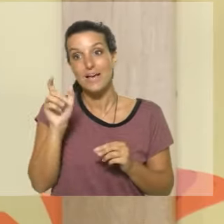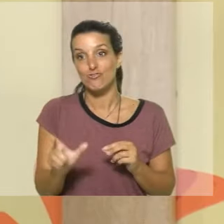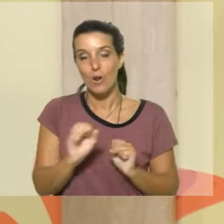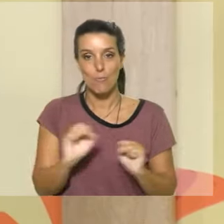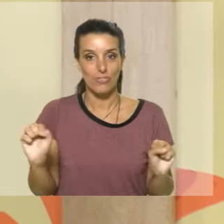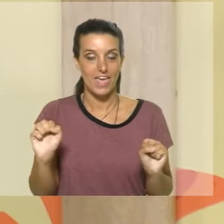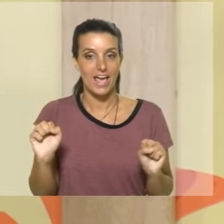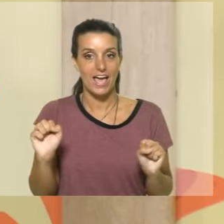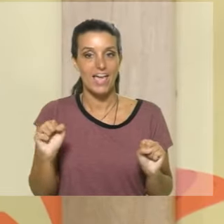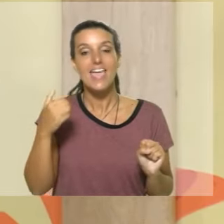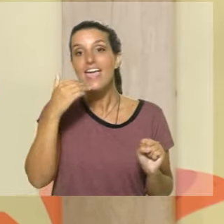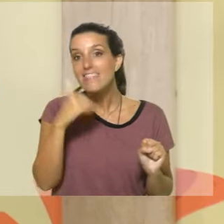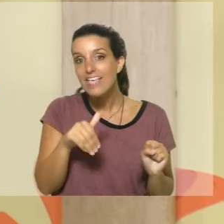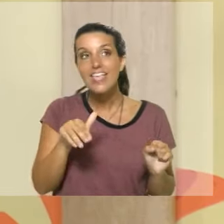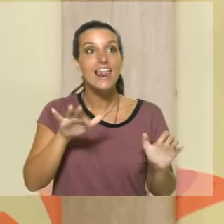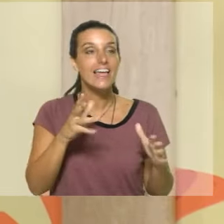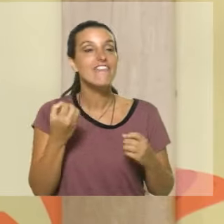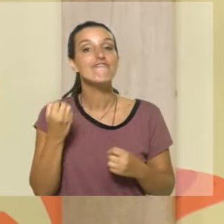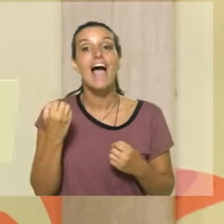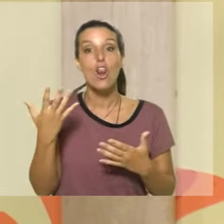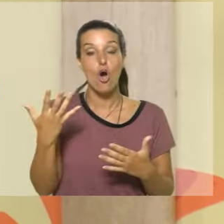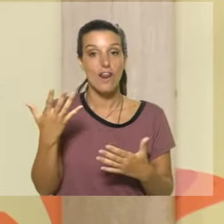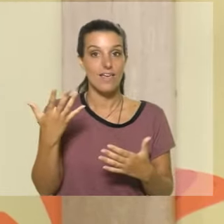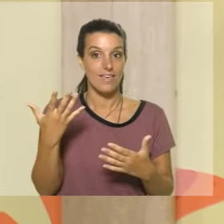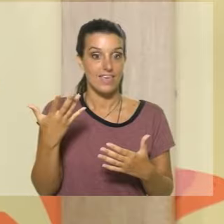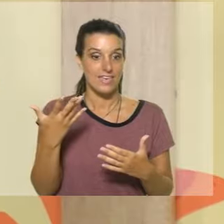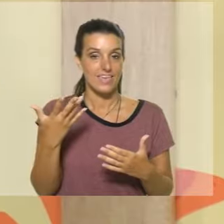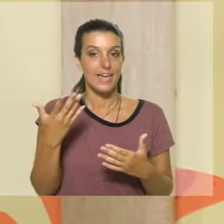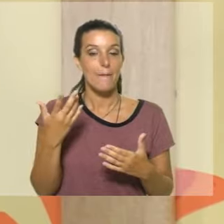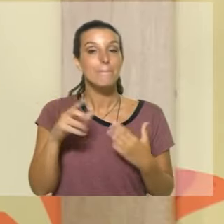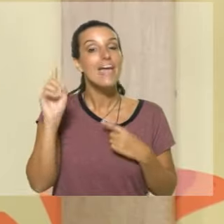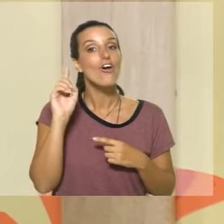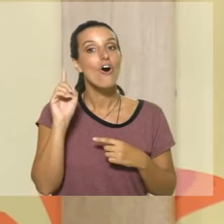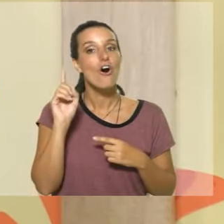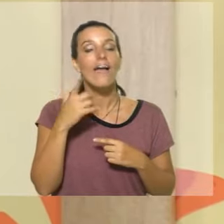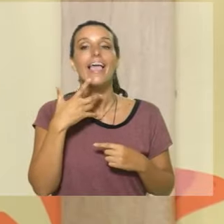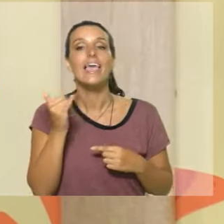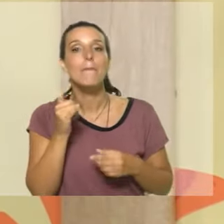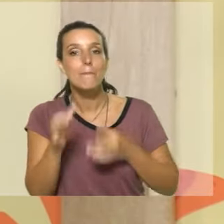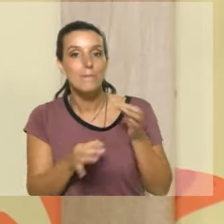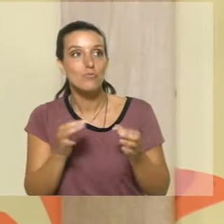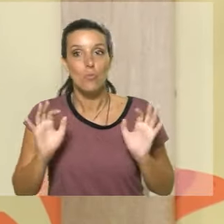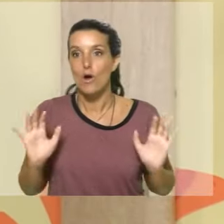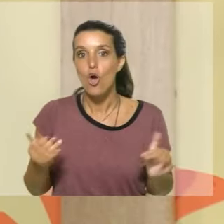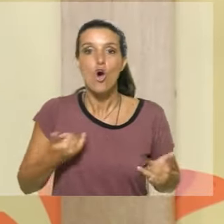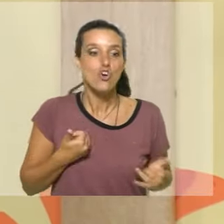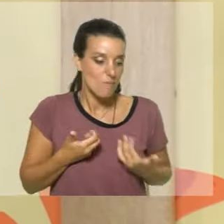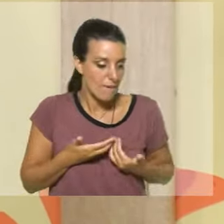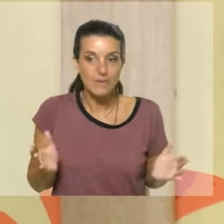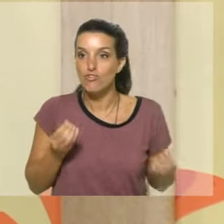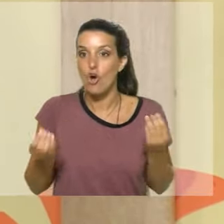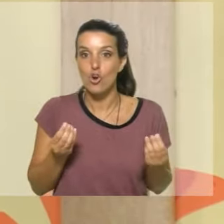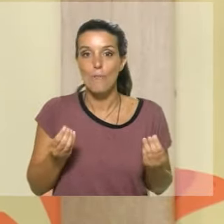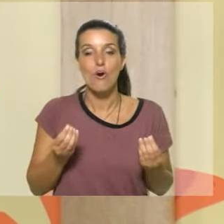pudiera entender los principios y valores que que estaban allí pero con ejemplos Bueno cómo aplico Esto bueno en